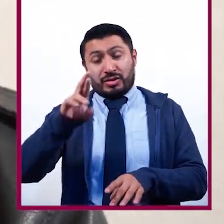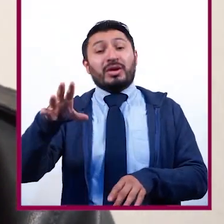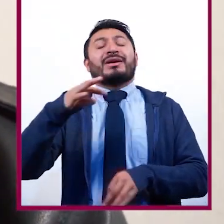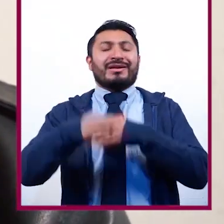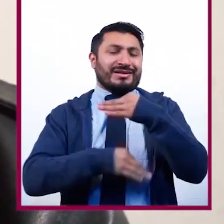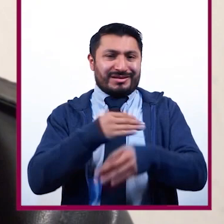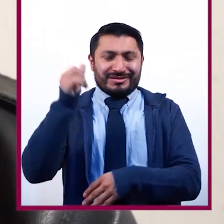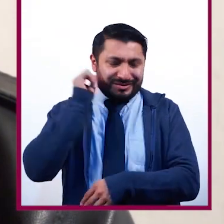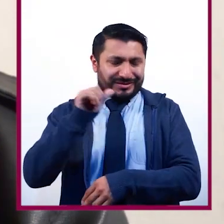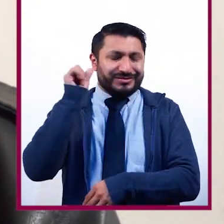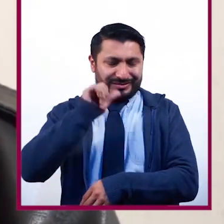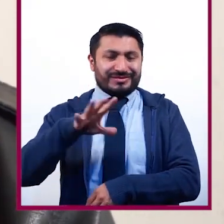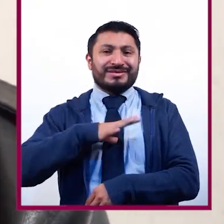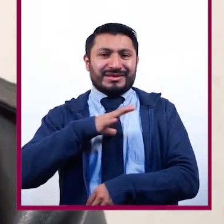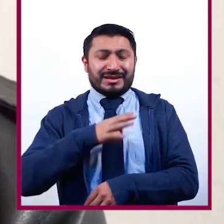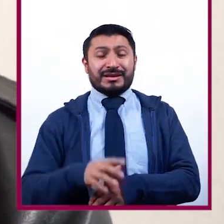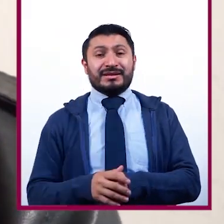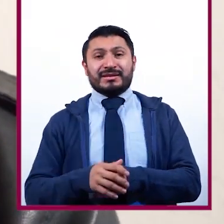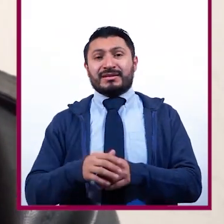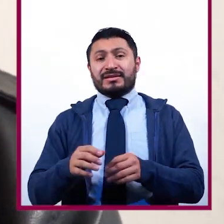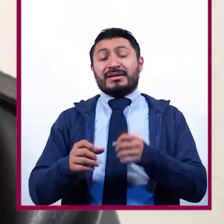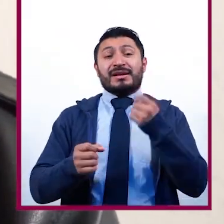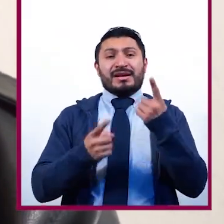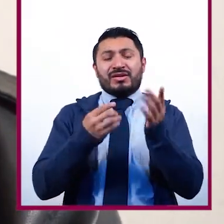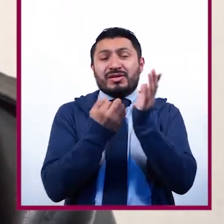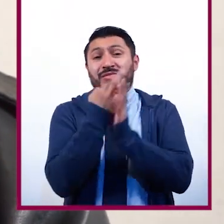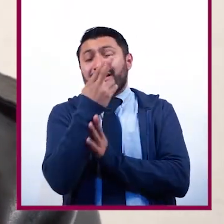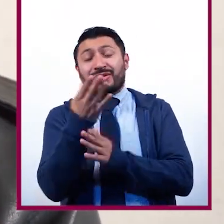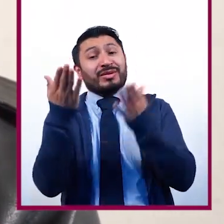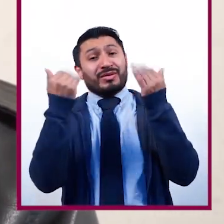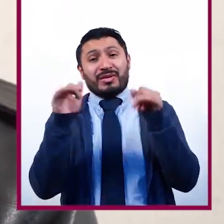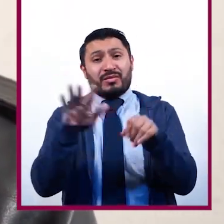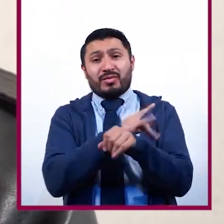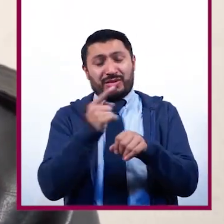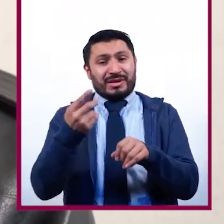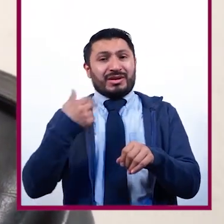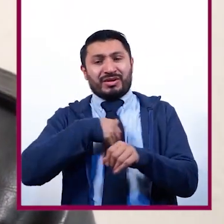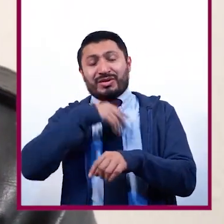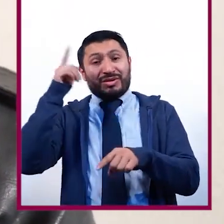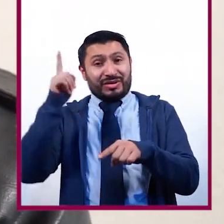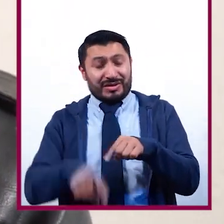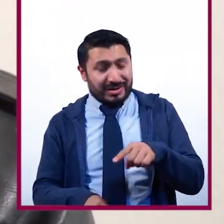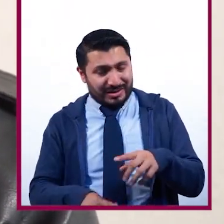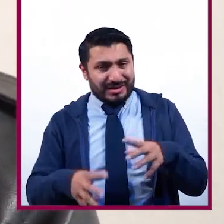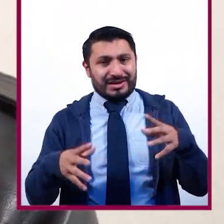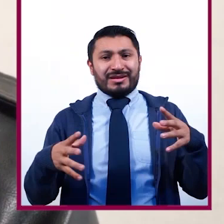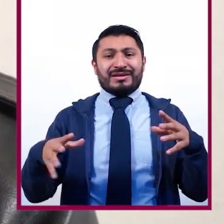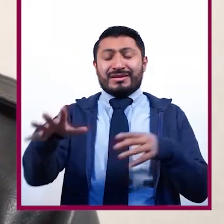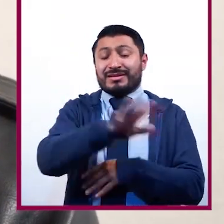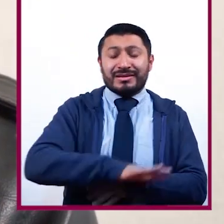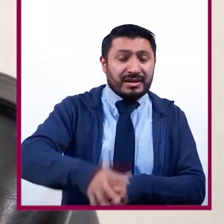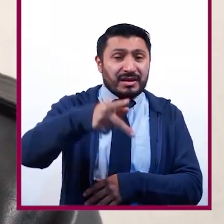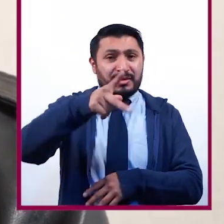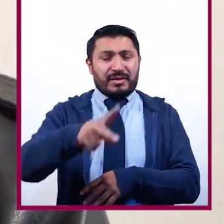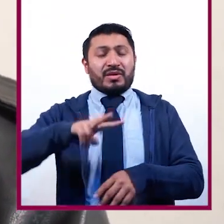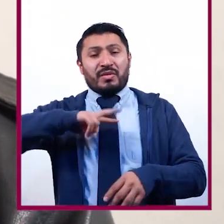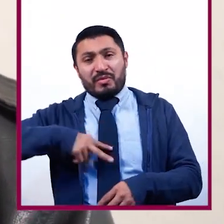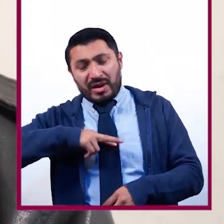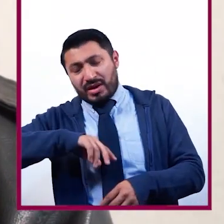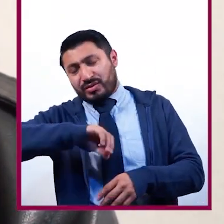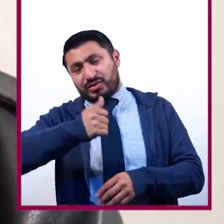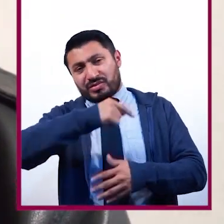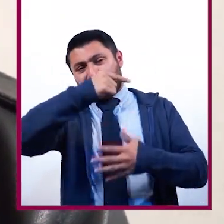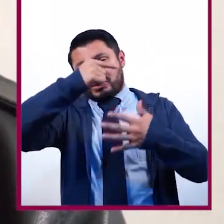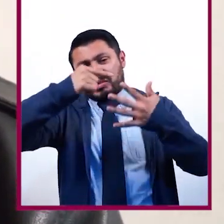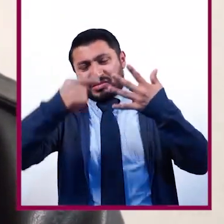depredador. En caso de depredadores mayores ya no existen porque nos acabamos su territorio, pero los virus, bacterias y otros